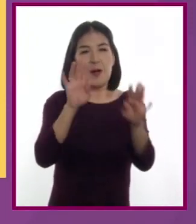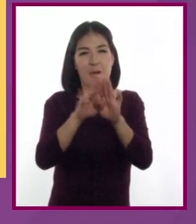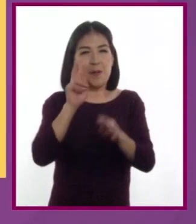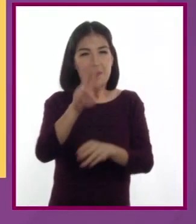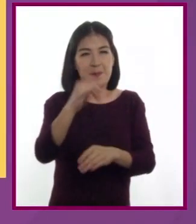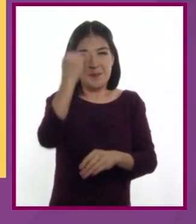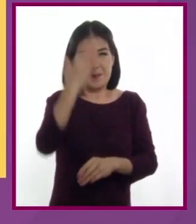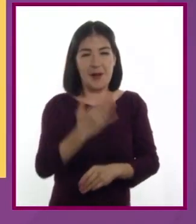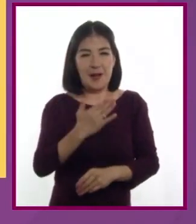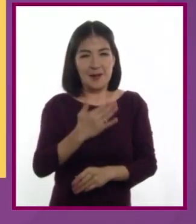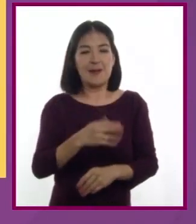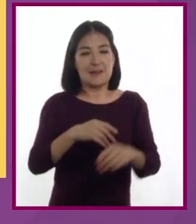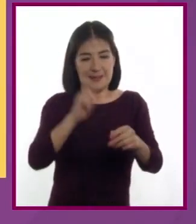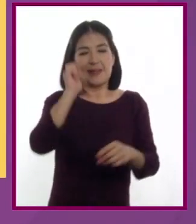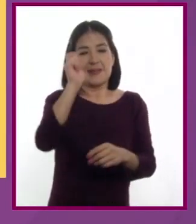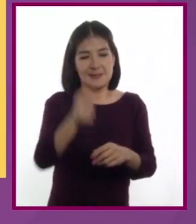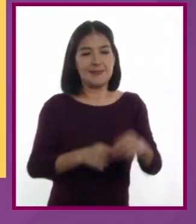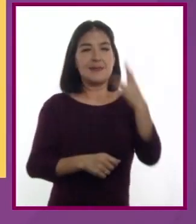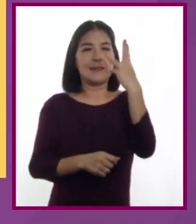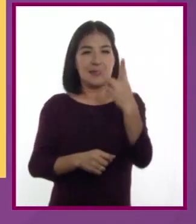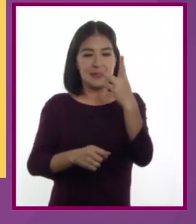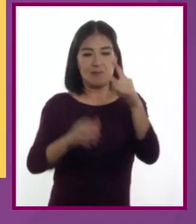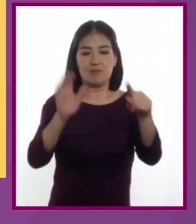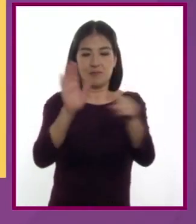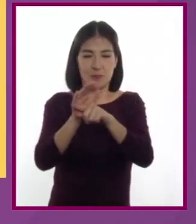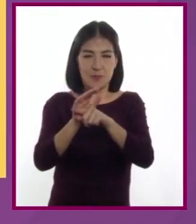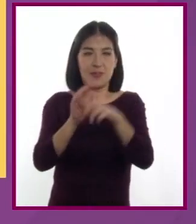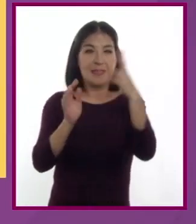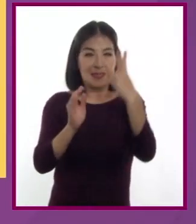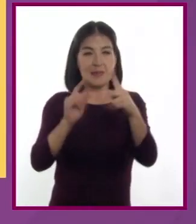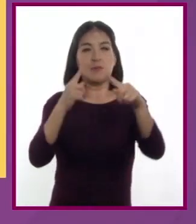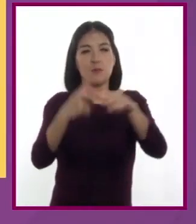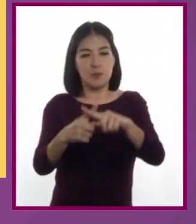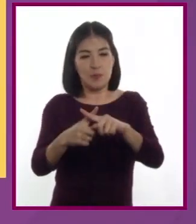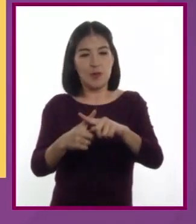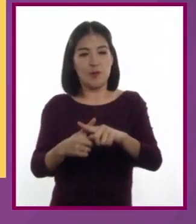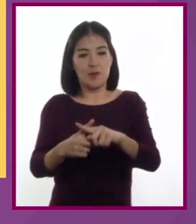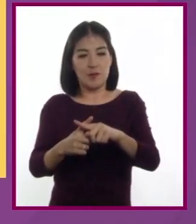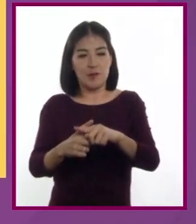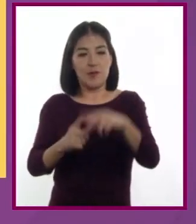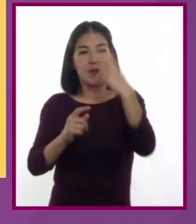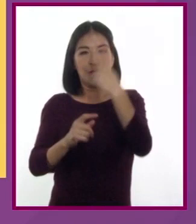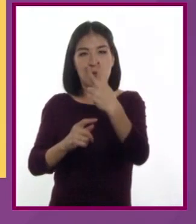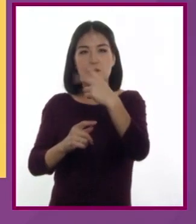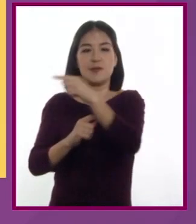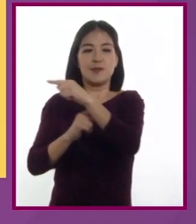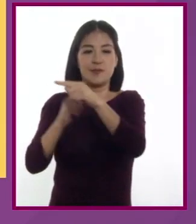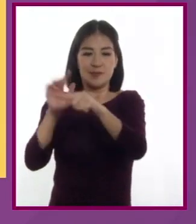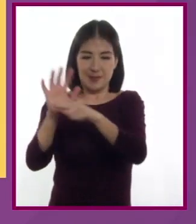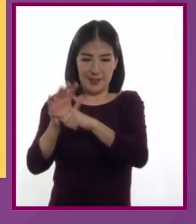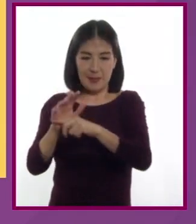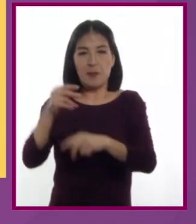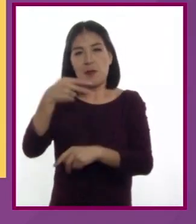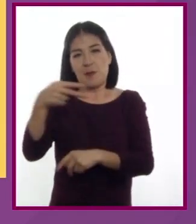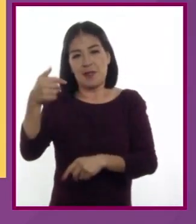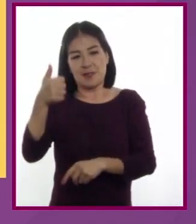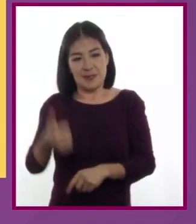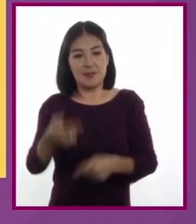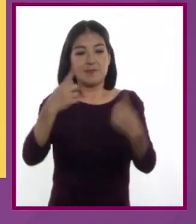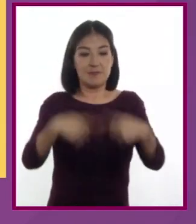que 3 positivo por 2 negativo es igual a 3 negativo por 2 positivo igual a 6